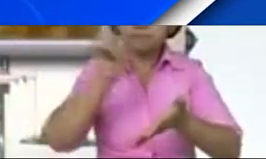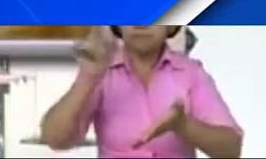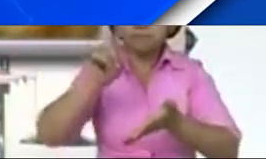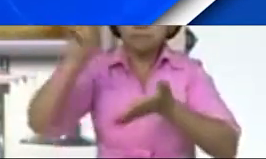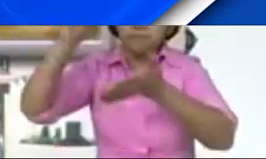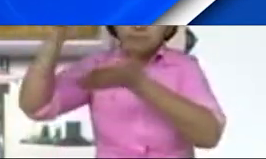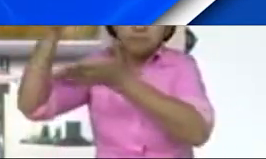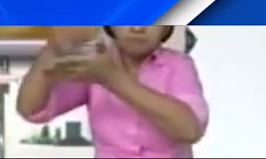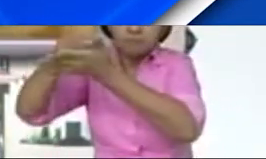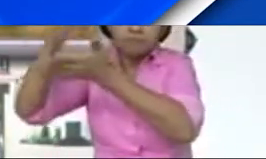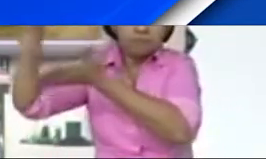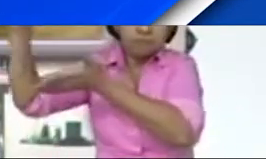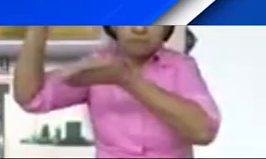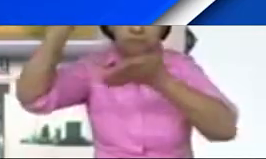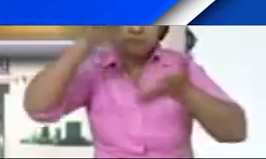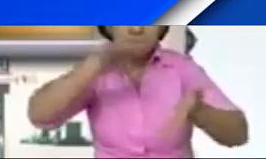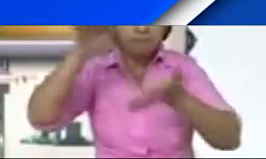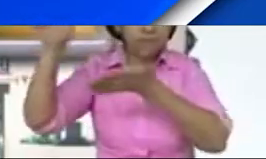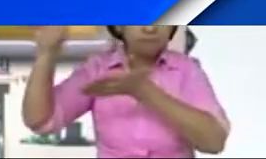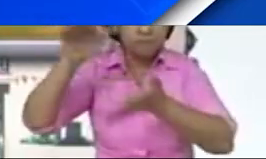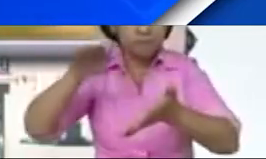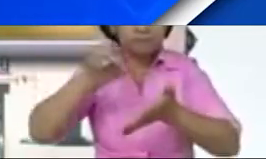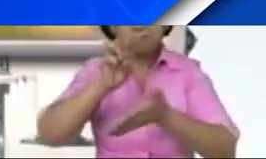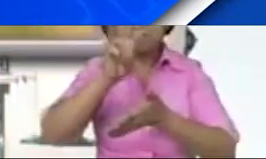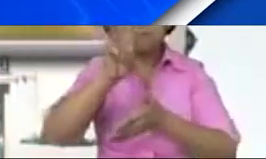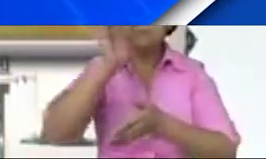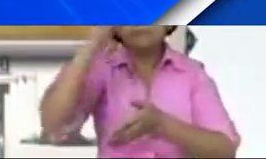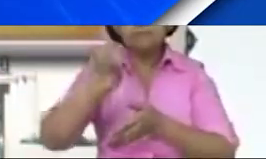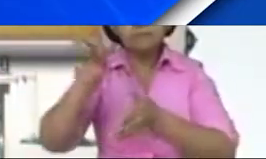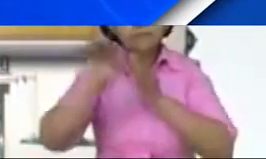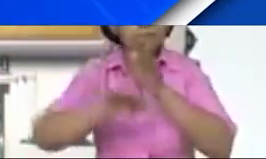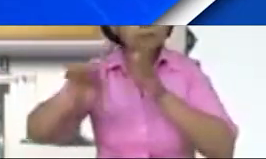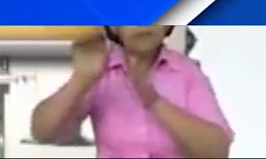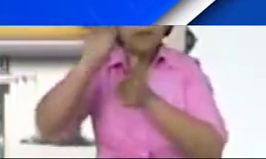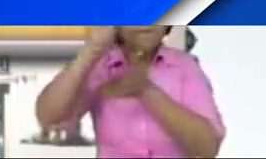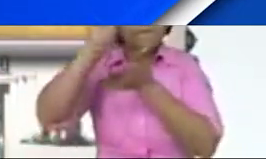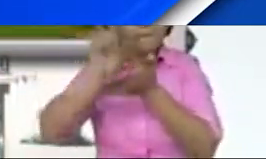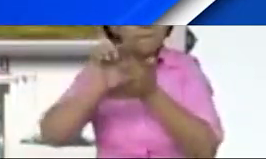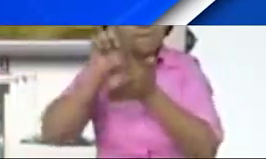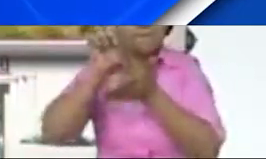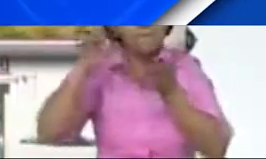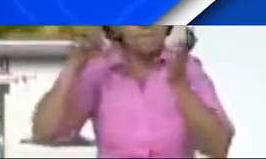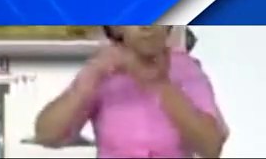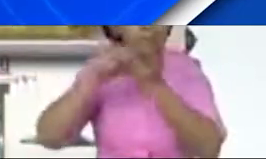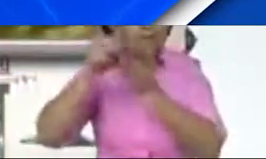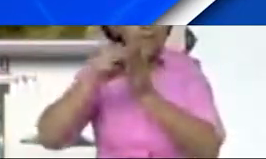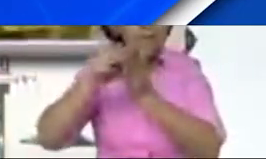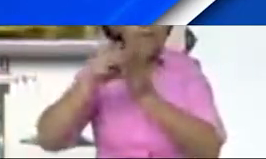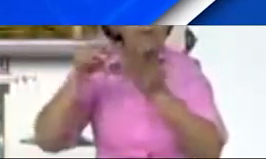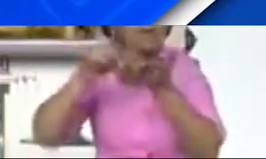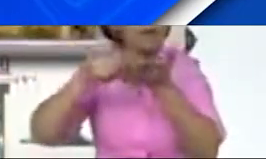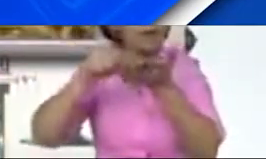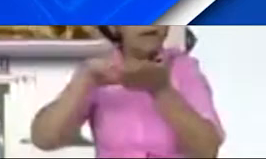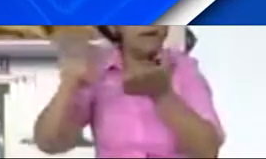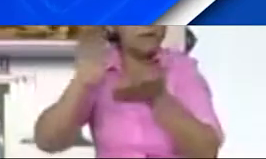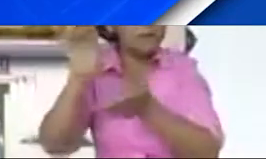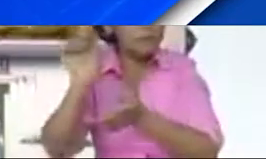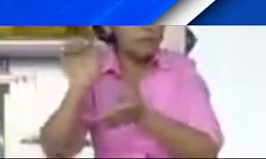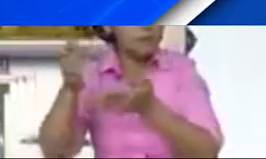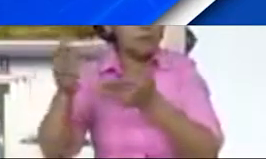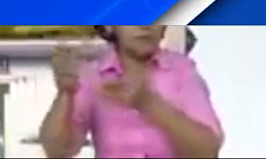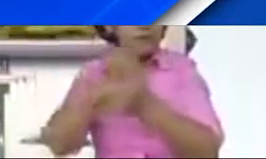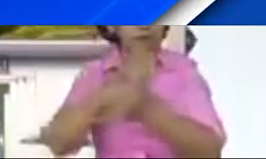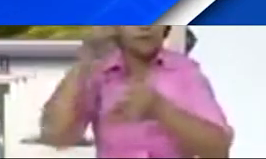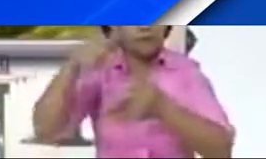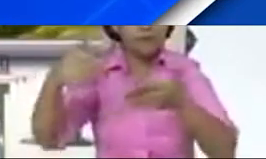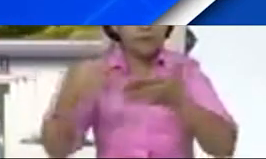solamente importando el 30%, o sea, 1 millón de quintales. En este